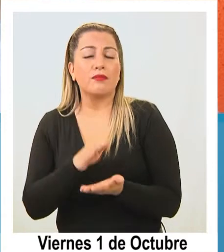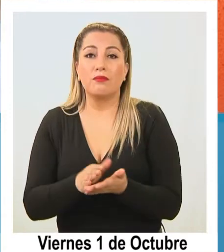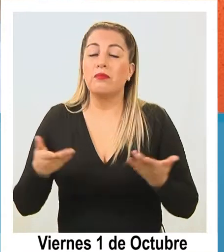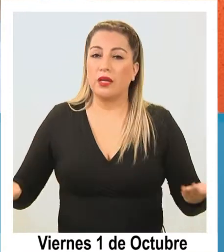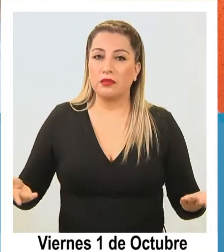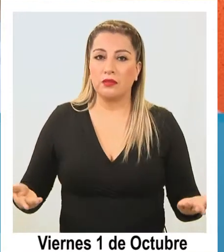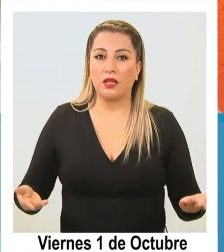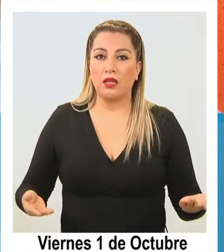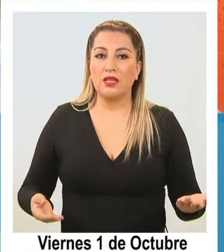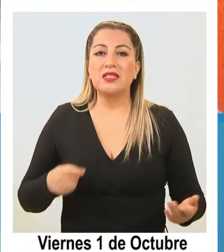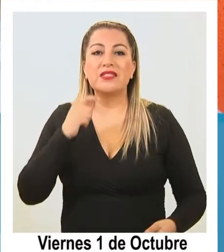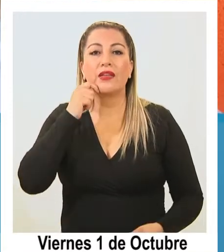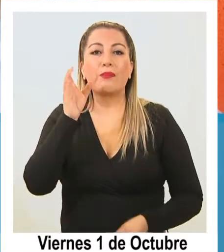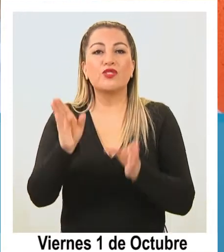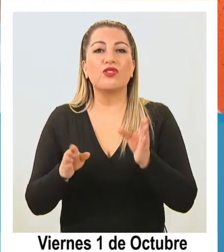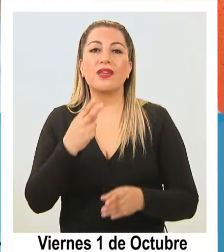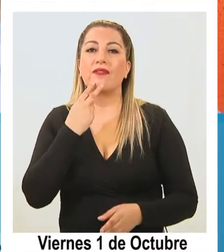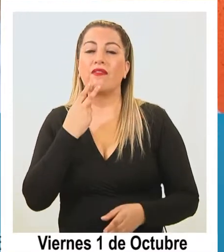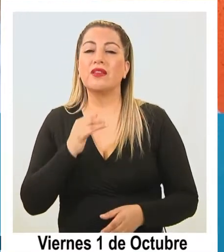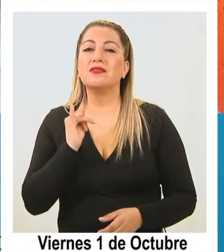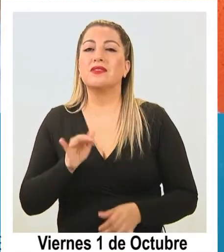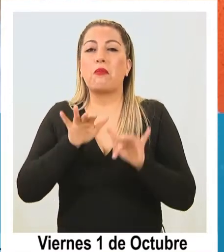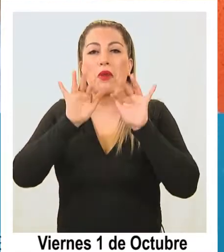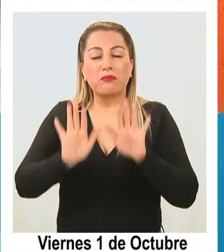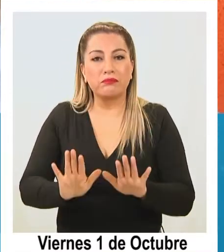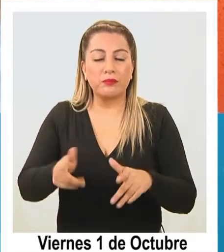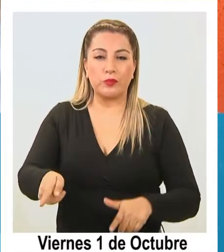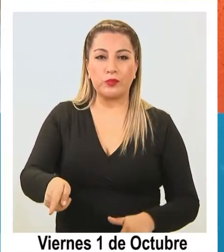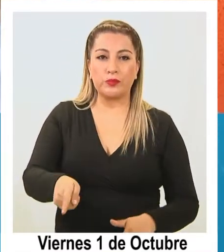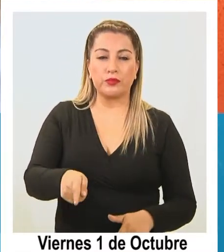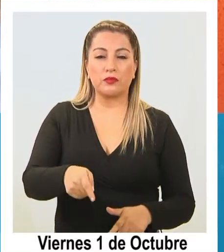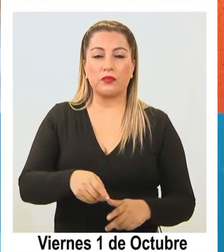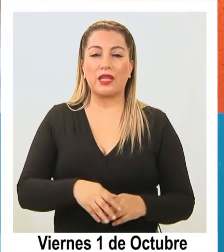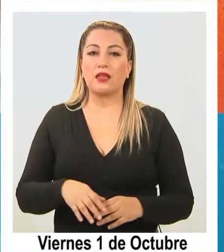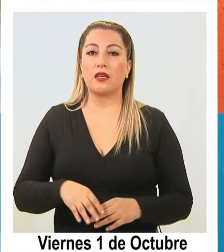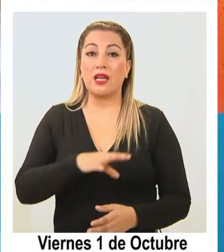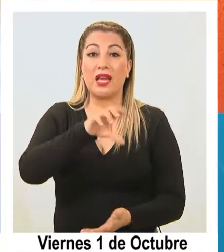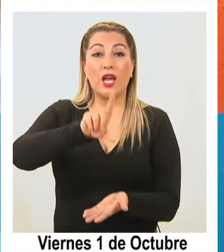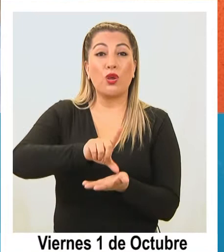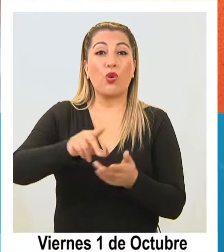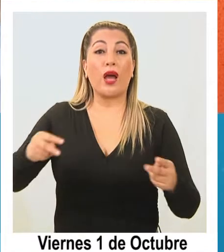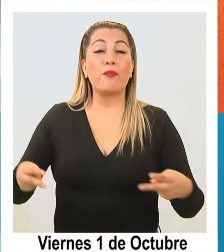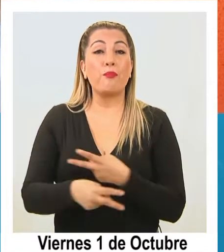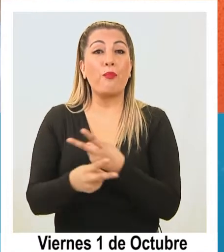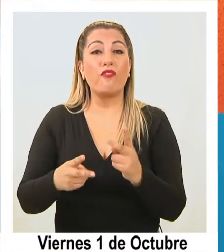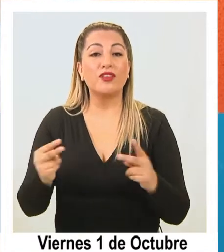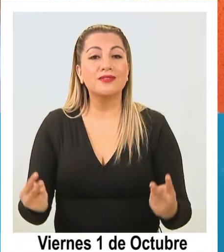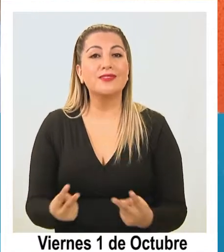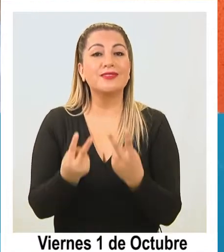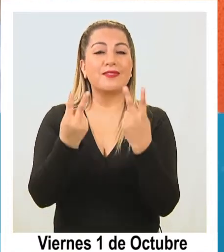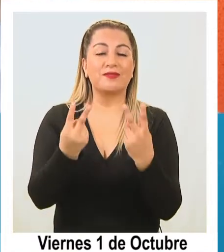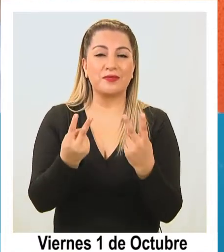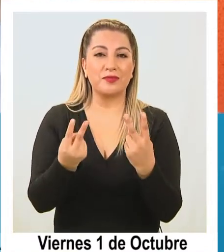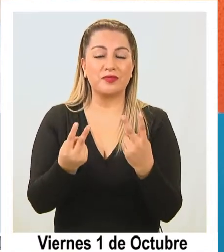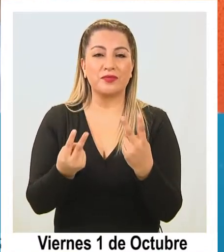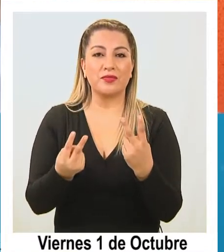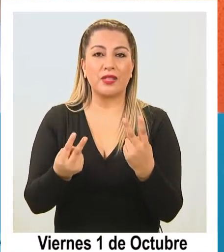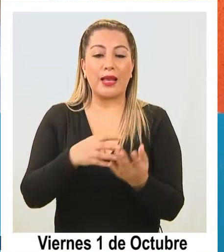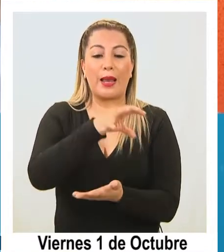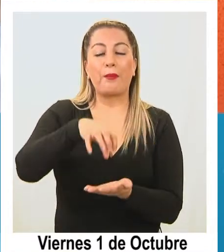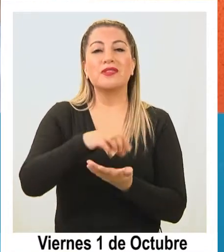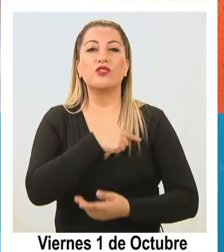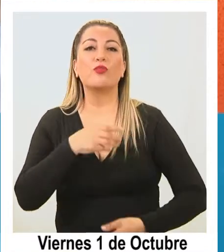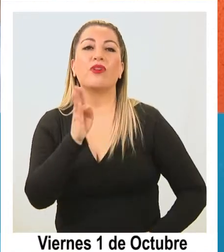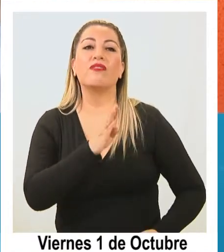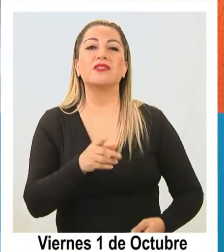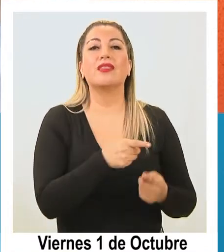los permanentes. Y por lo tanto, creo yo que la recuperación de espacios públicos, por eso la Plaza Brasil es otra cosa respecto